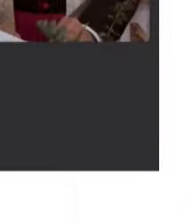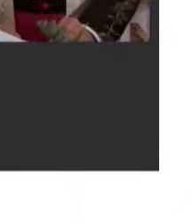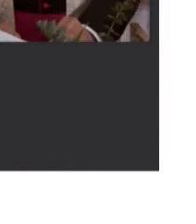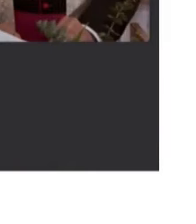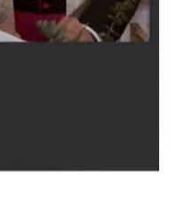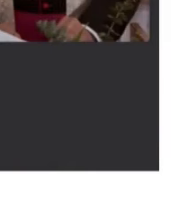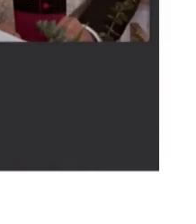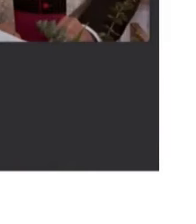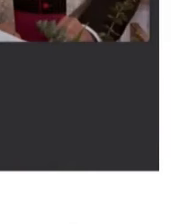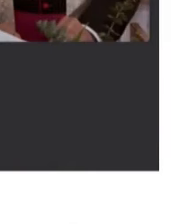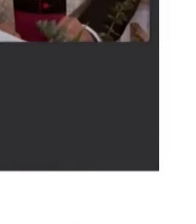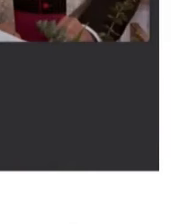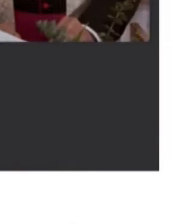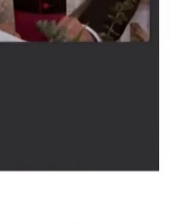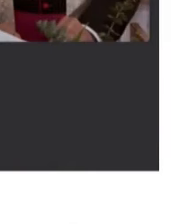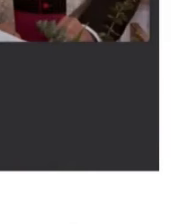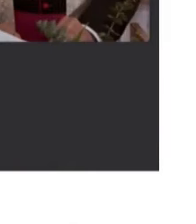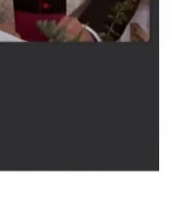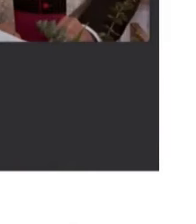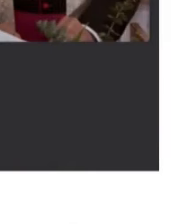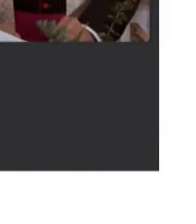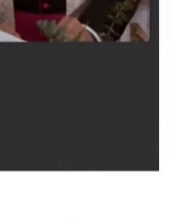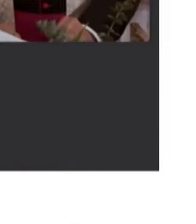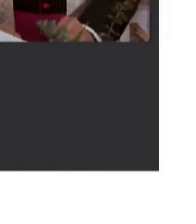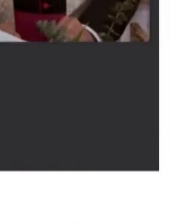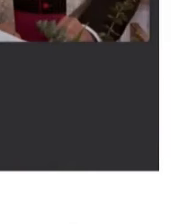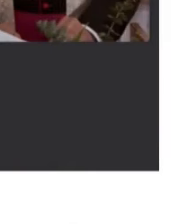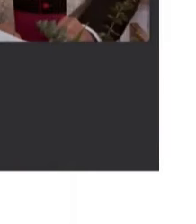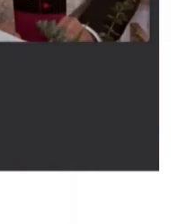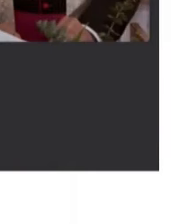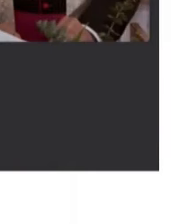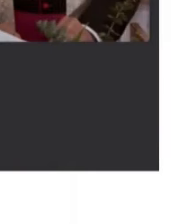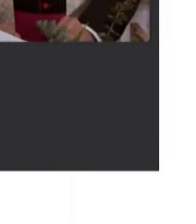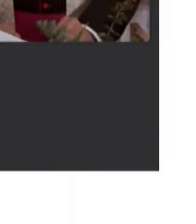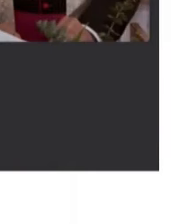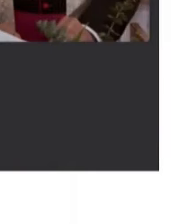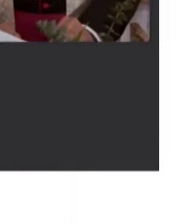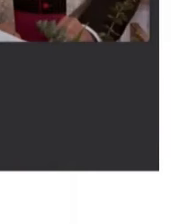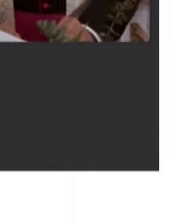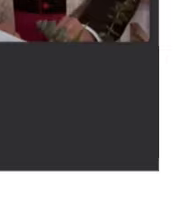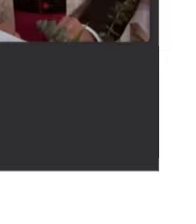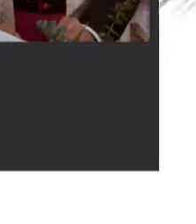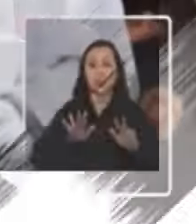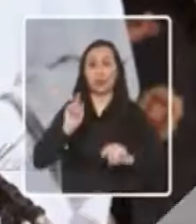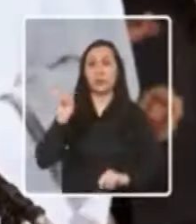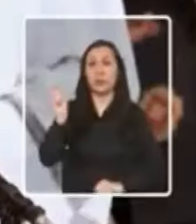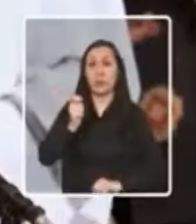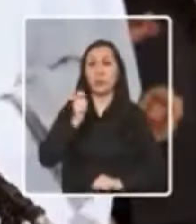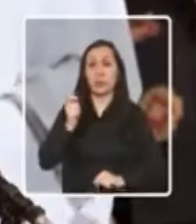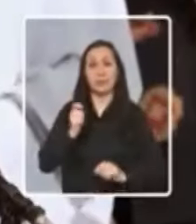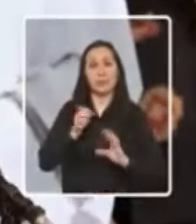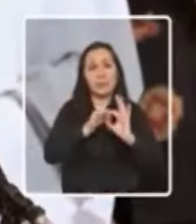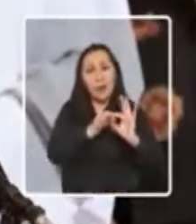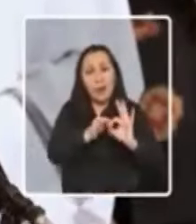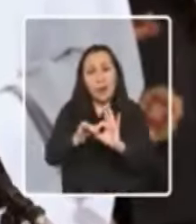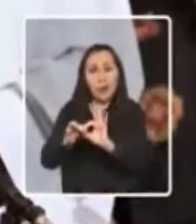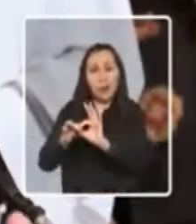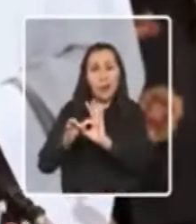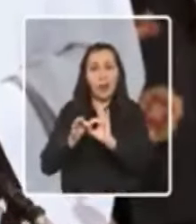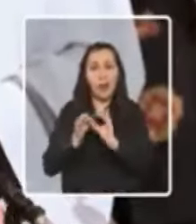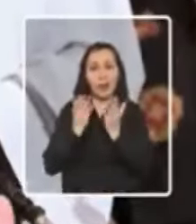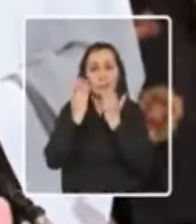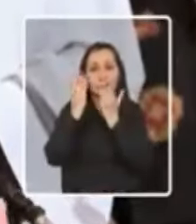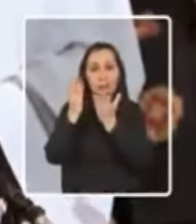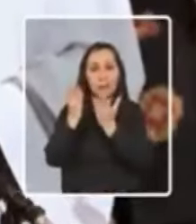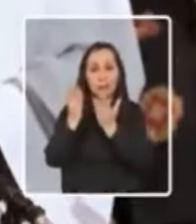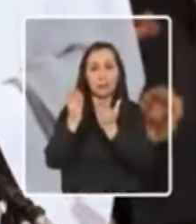Porque además no tiene buen registro arzobispo la institución en la cual está representando está cogiando bastante en